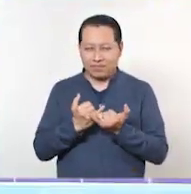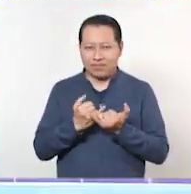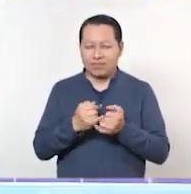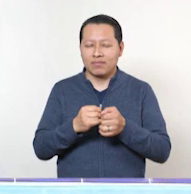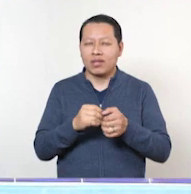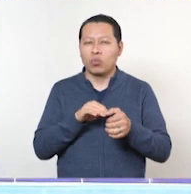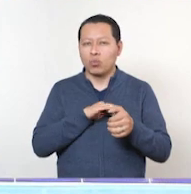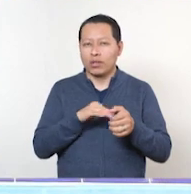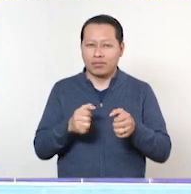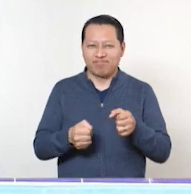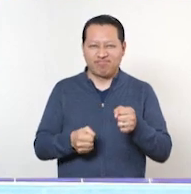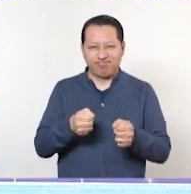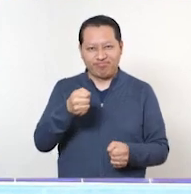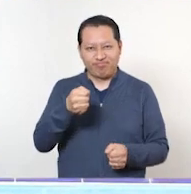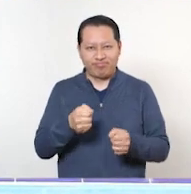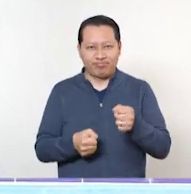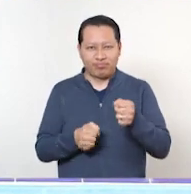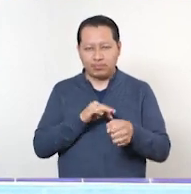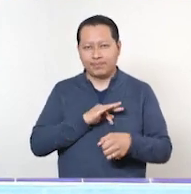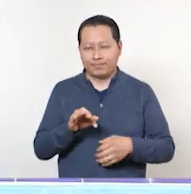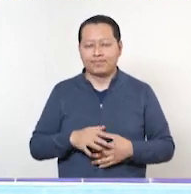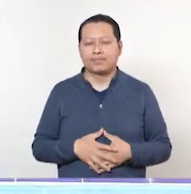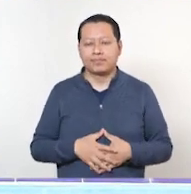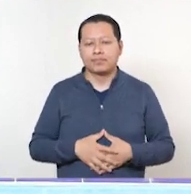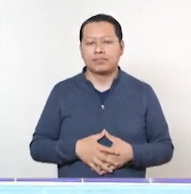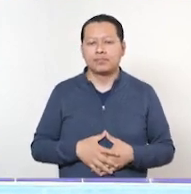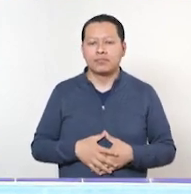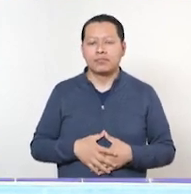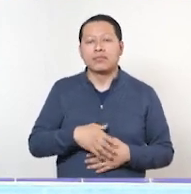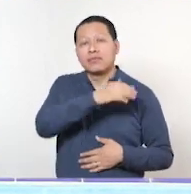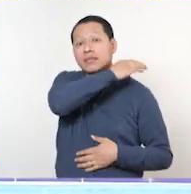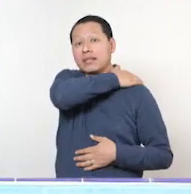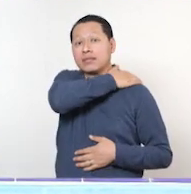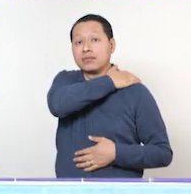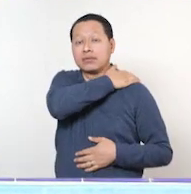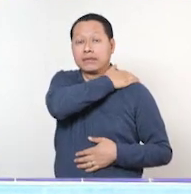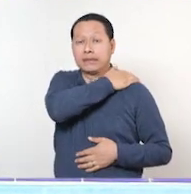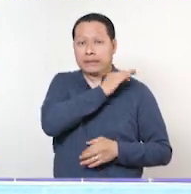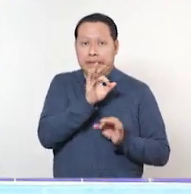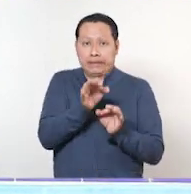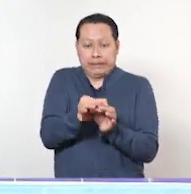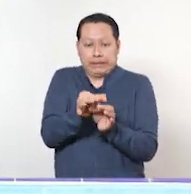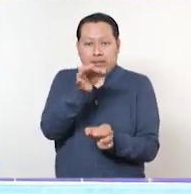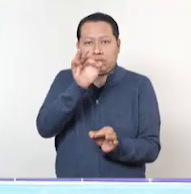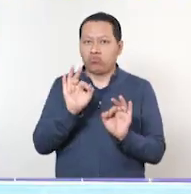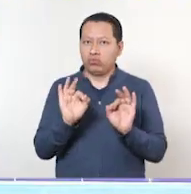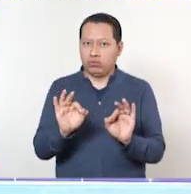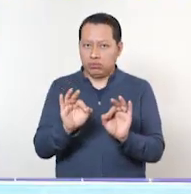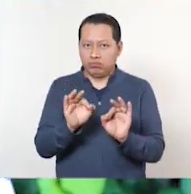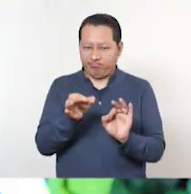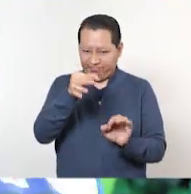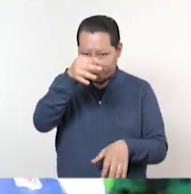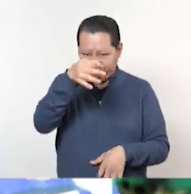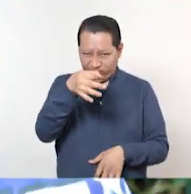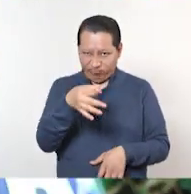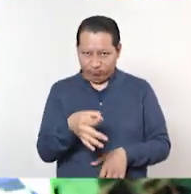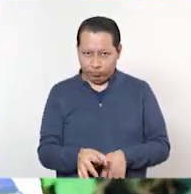rodilla llegue, no bajen las manos, espalda bien derecha, espalda derecha, sigue,